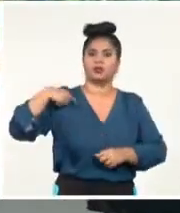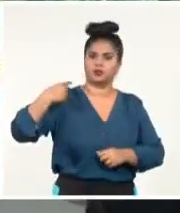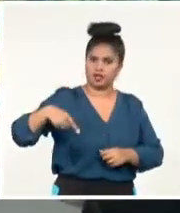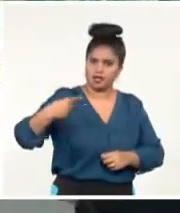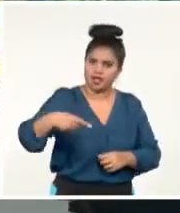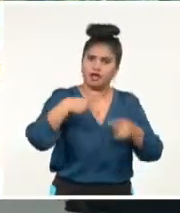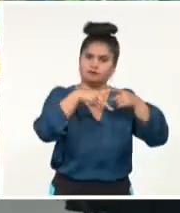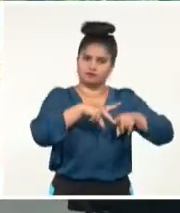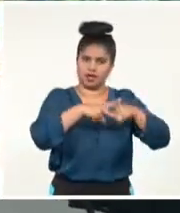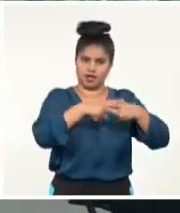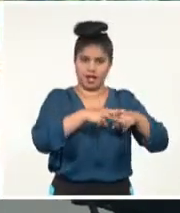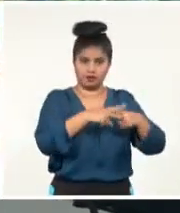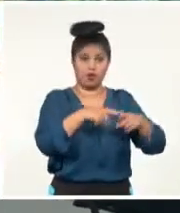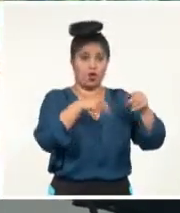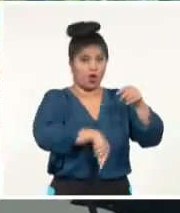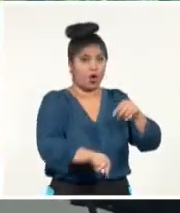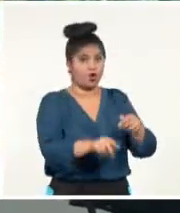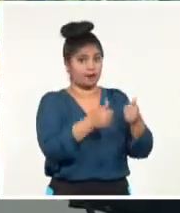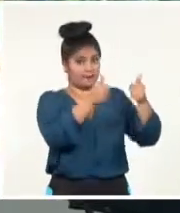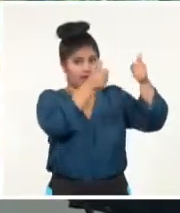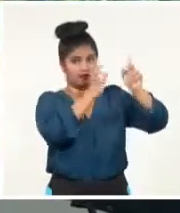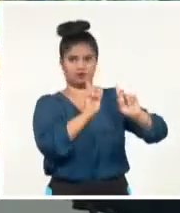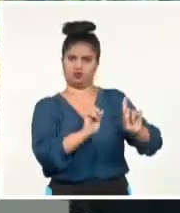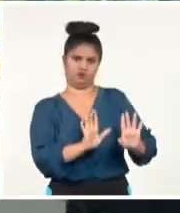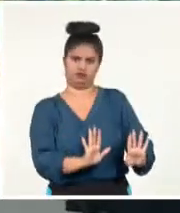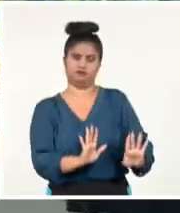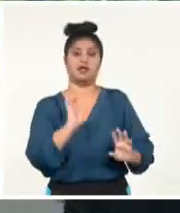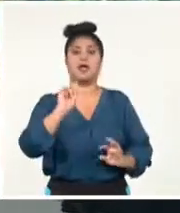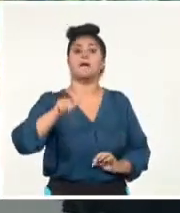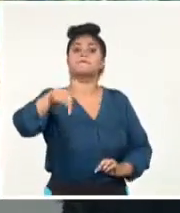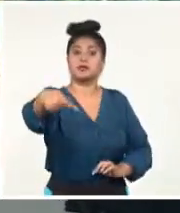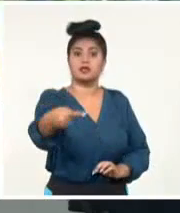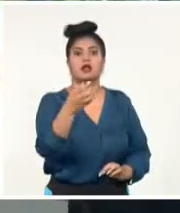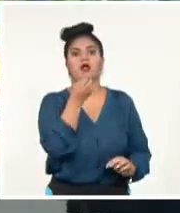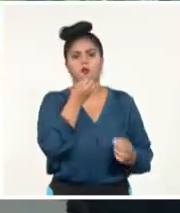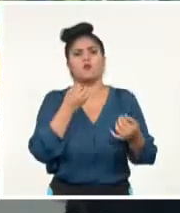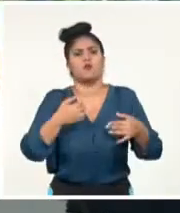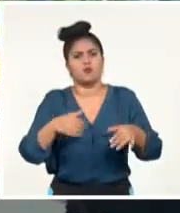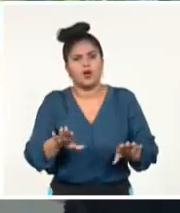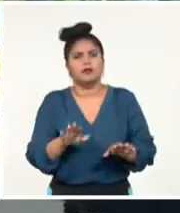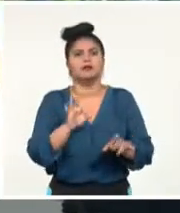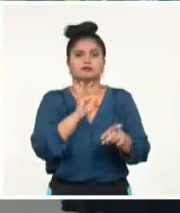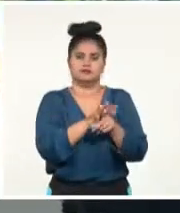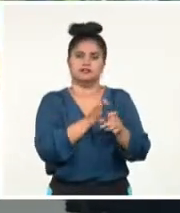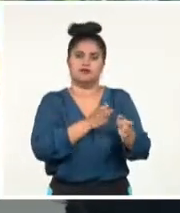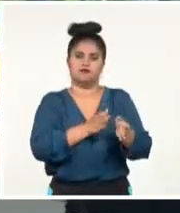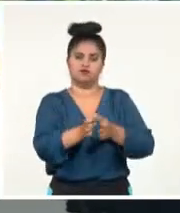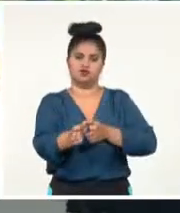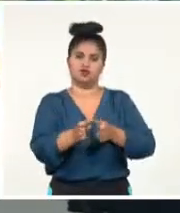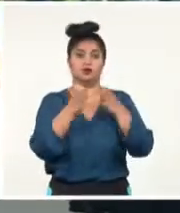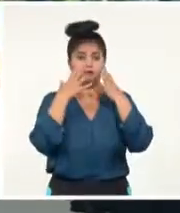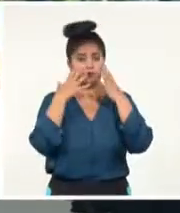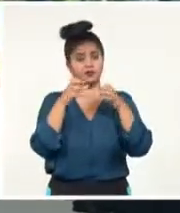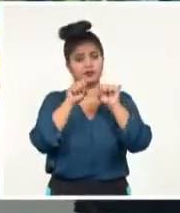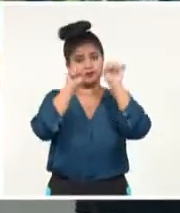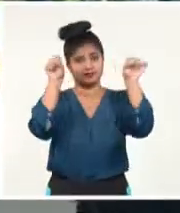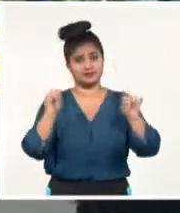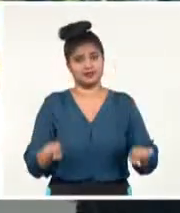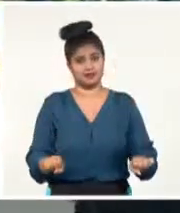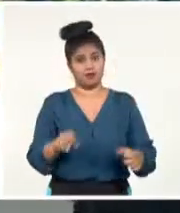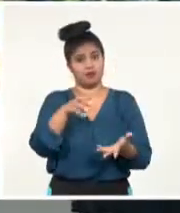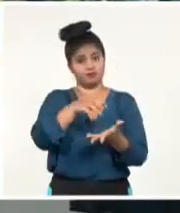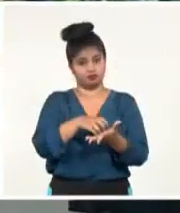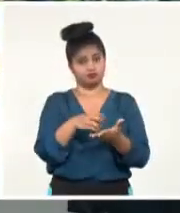hoy no, para la hora de la máxima demanda no va a estar en servicio, pero ya para mañana debemos tener esta unidad muy importante del sistema, porque es una unidad